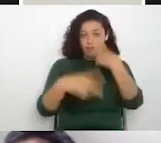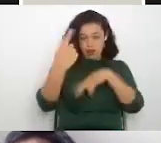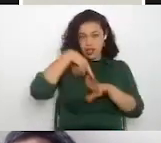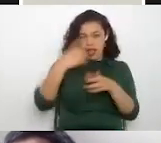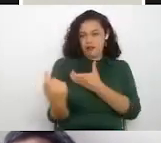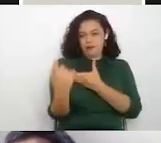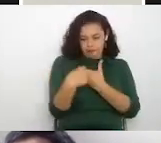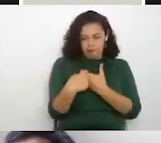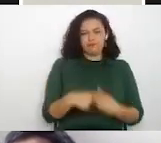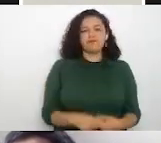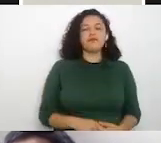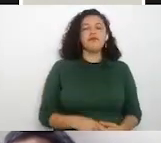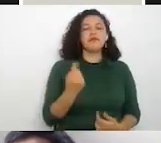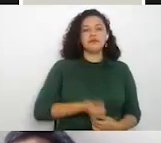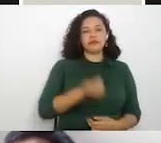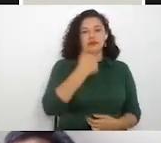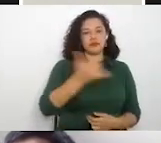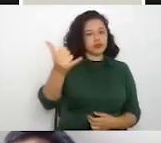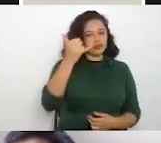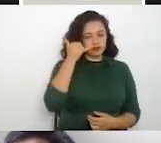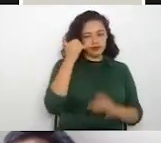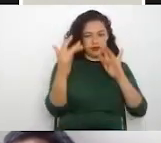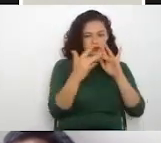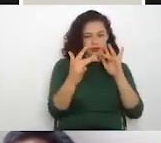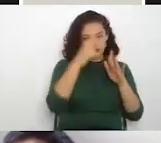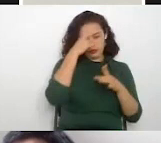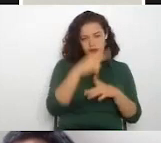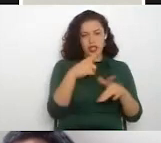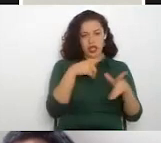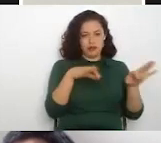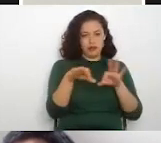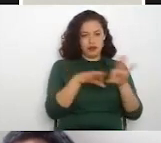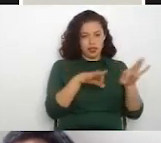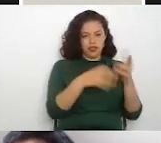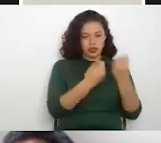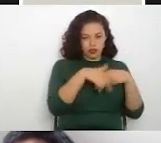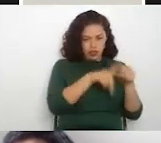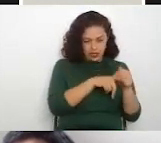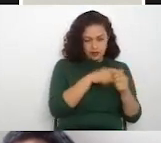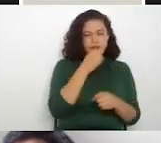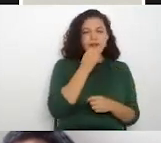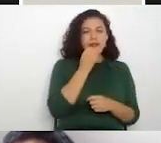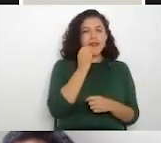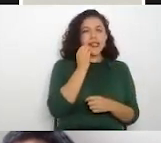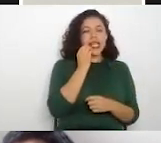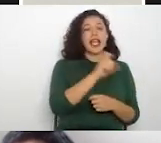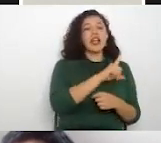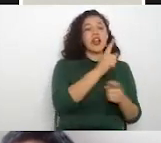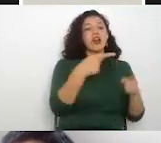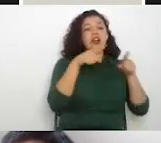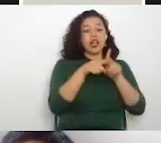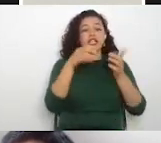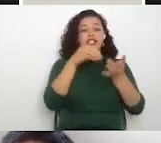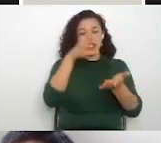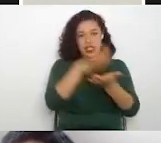el primero es el contacto vía telefónica con trabajo social, quien a su vez concerta una